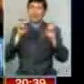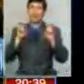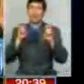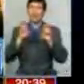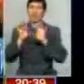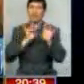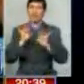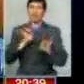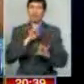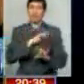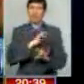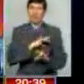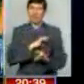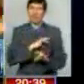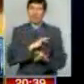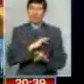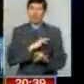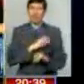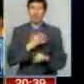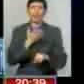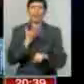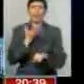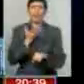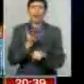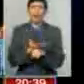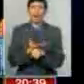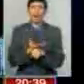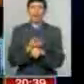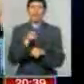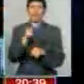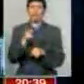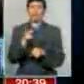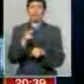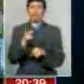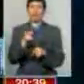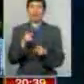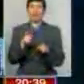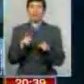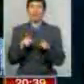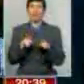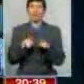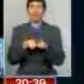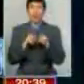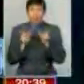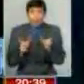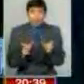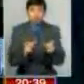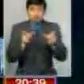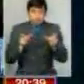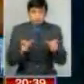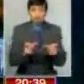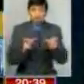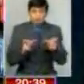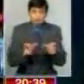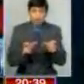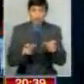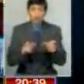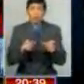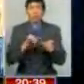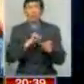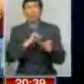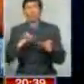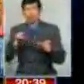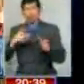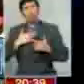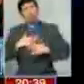presión. No dejan jugar a fixar al rival, se quedó conforme con esta faceta del juego, y dado los resultados de España con Holanda